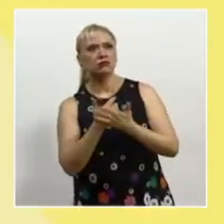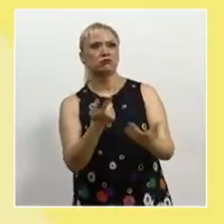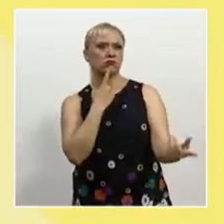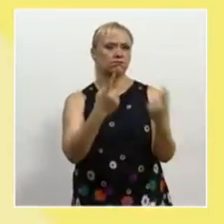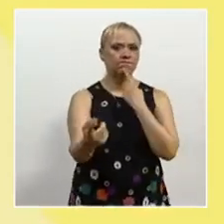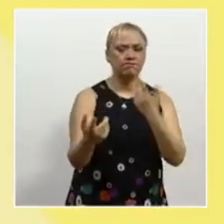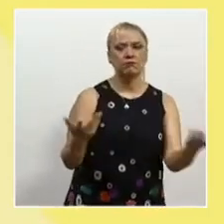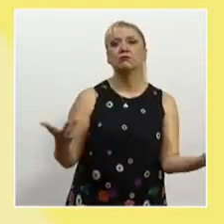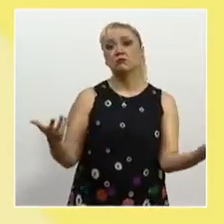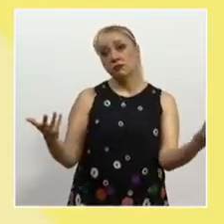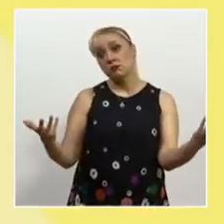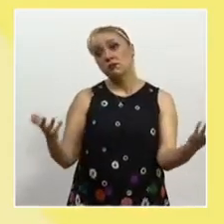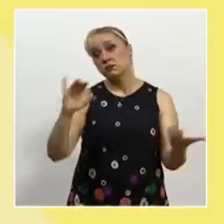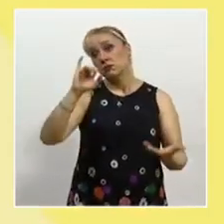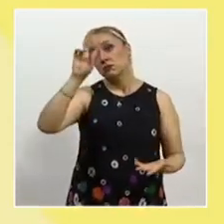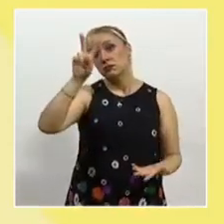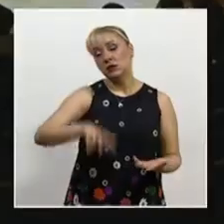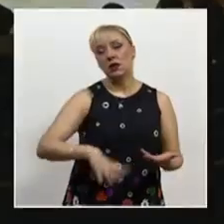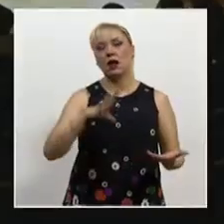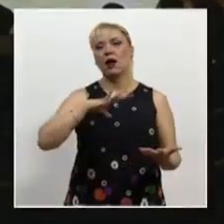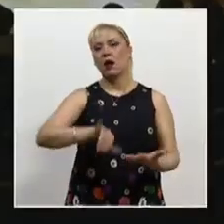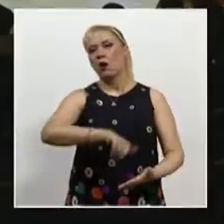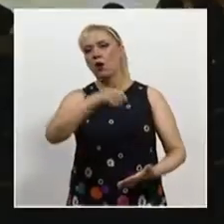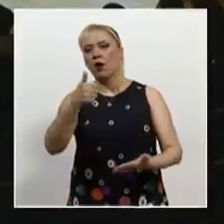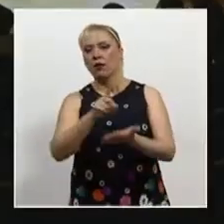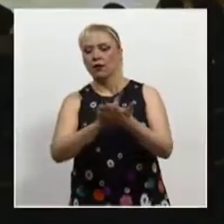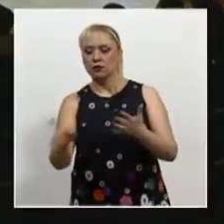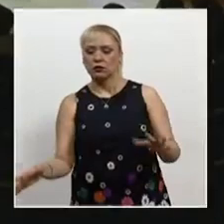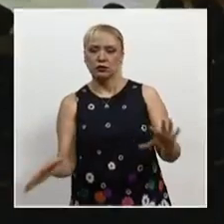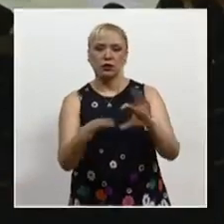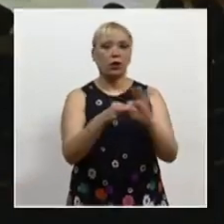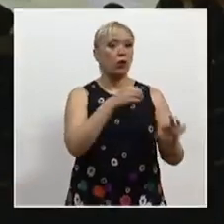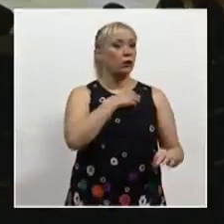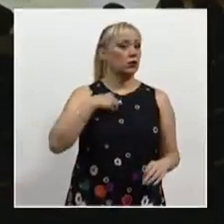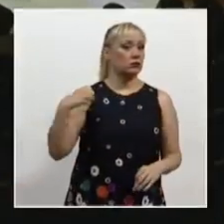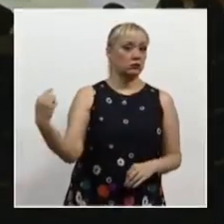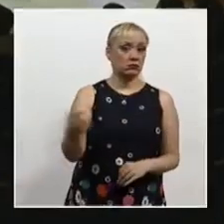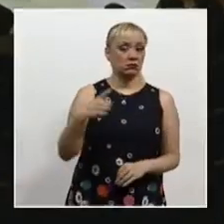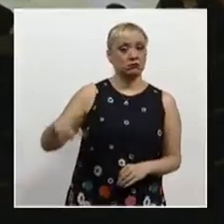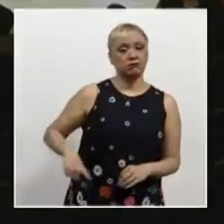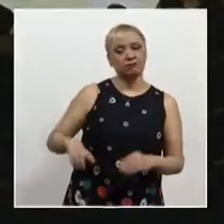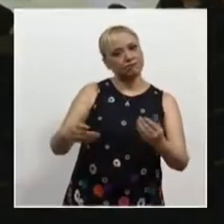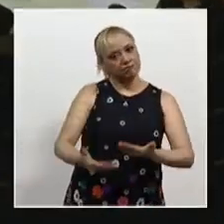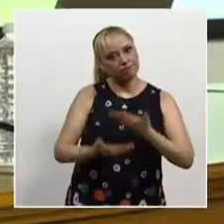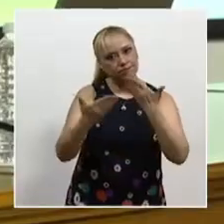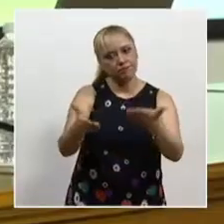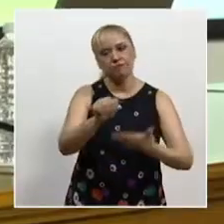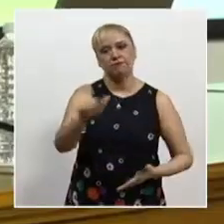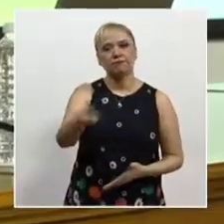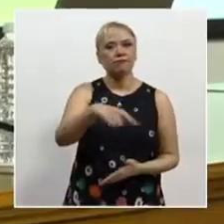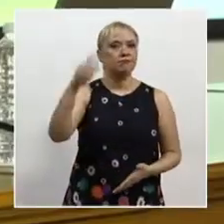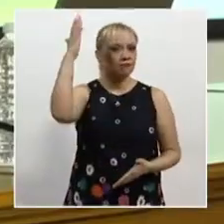libertad sindical está asociado con otros derechos y el Estado está obligado a garantizar la seguridad de los dirigentes